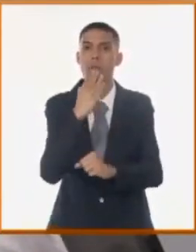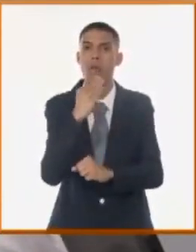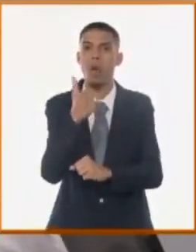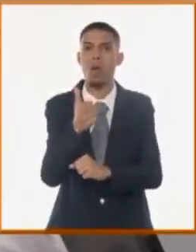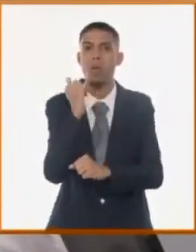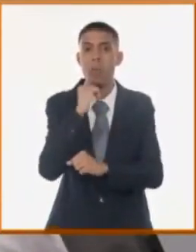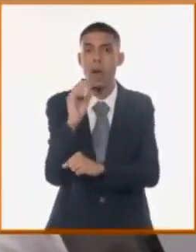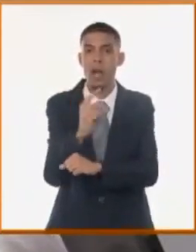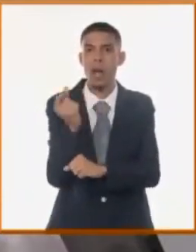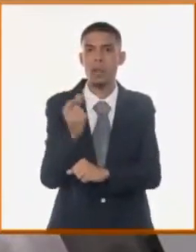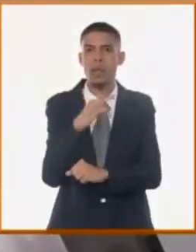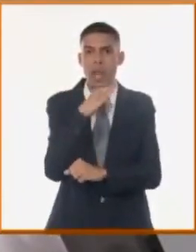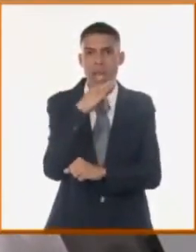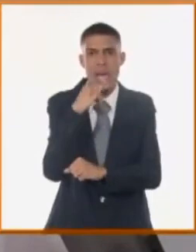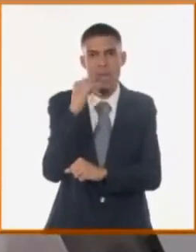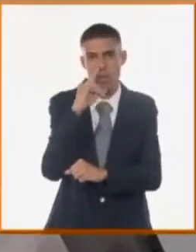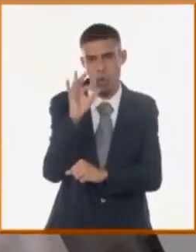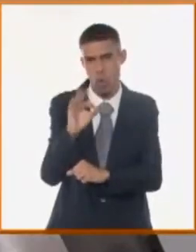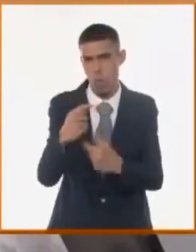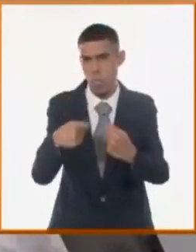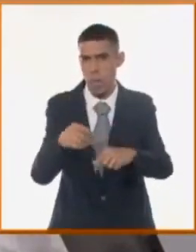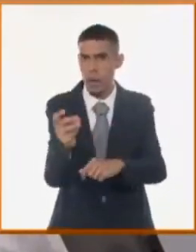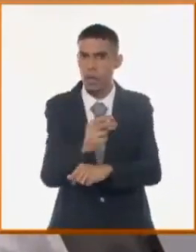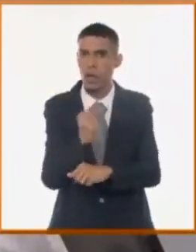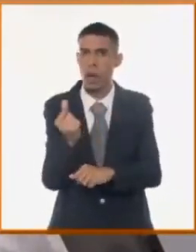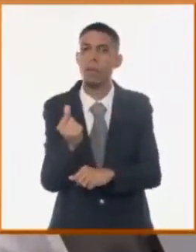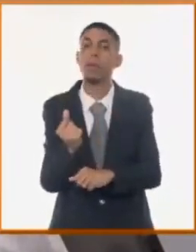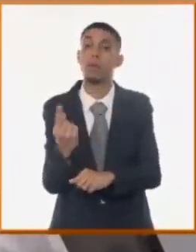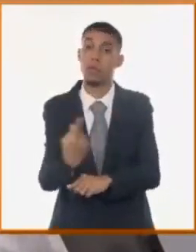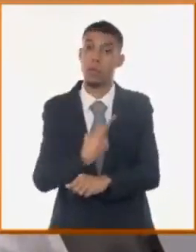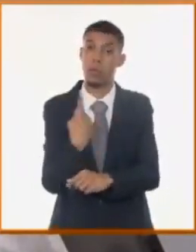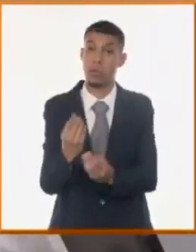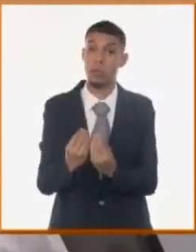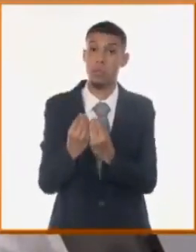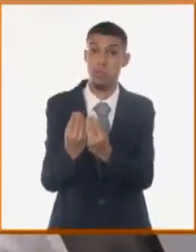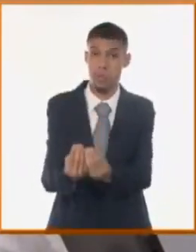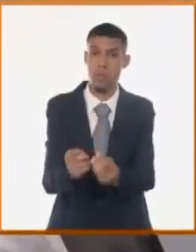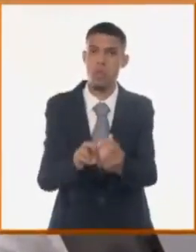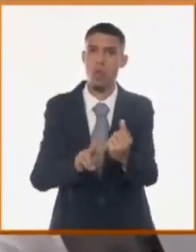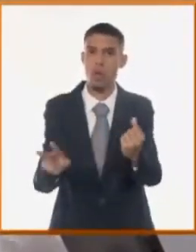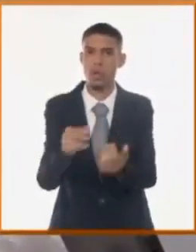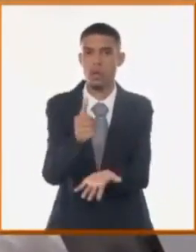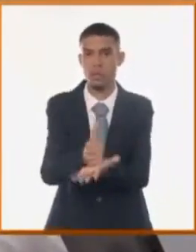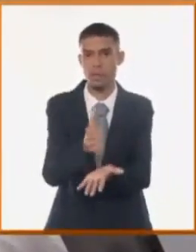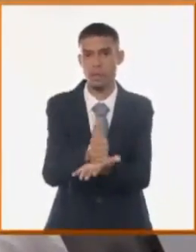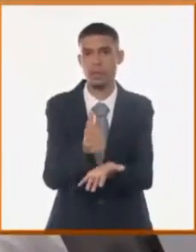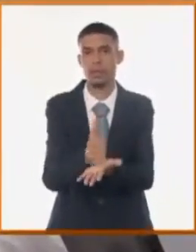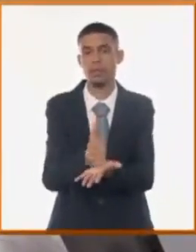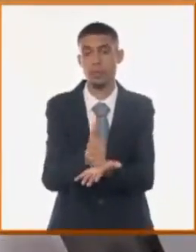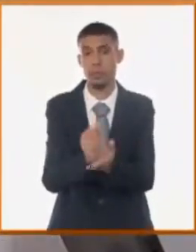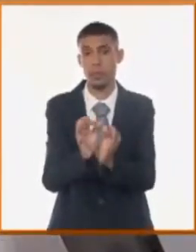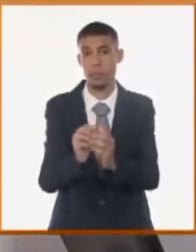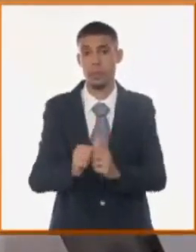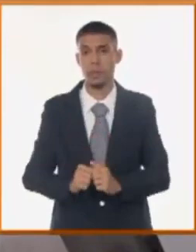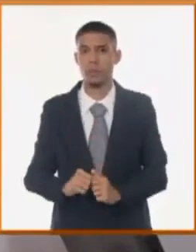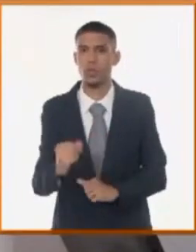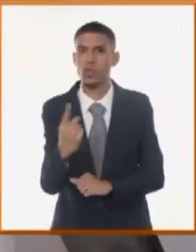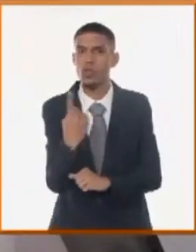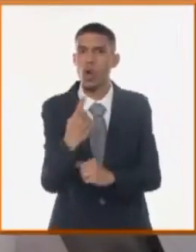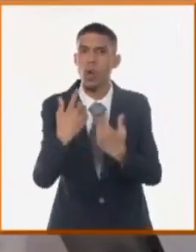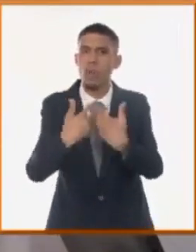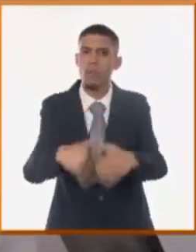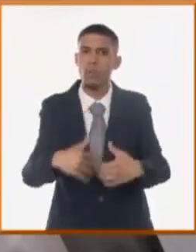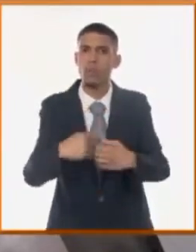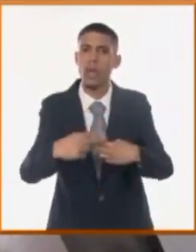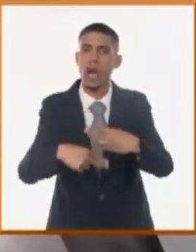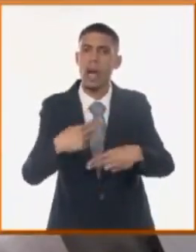de transformación establecido como parte de la empresa, en el que hemos apostado en que no solamente sea la producción y la